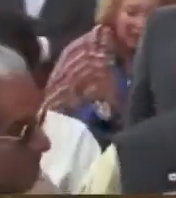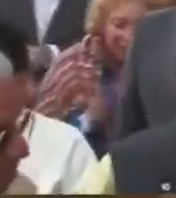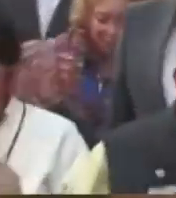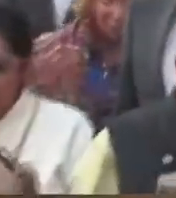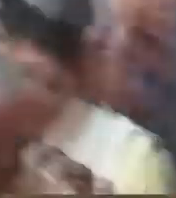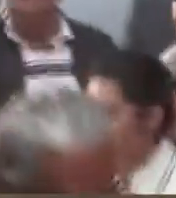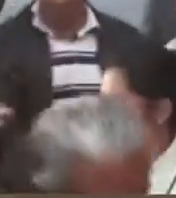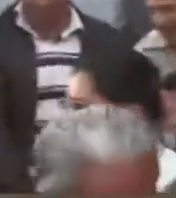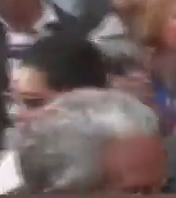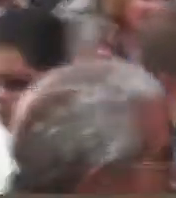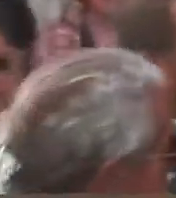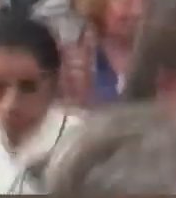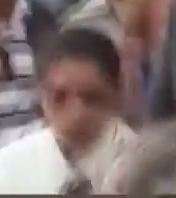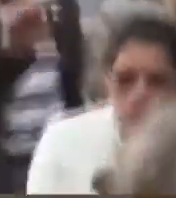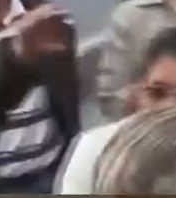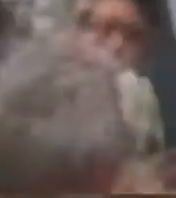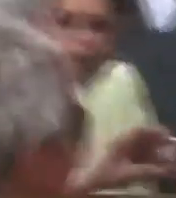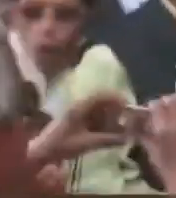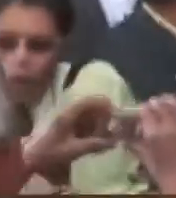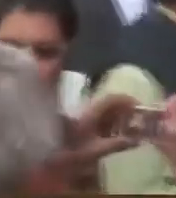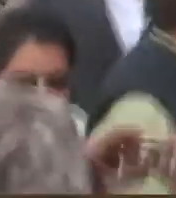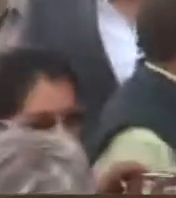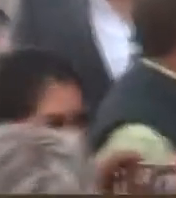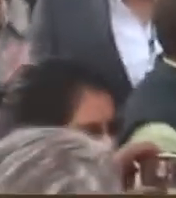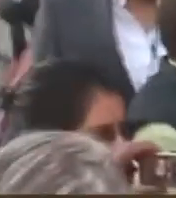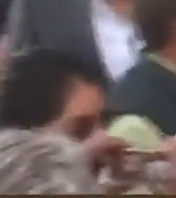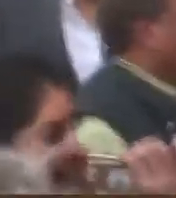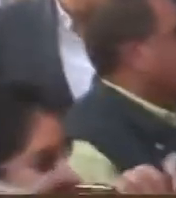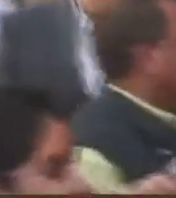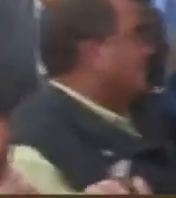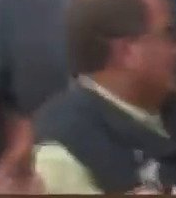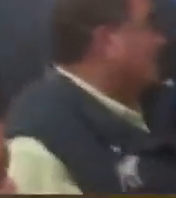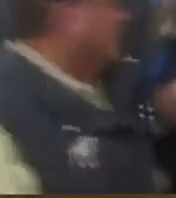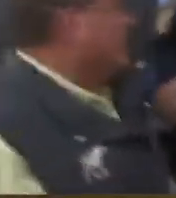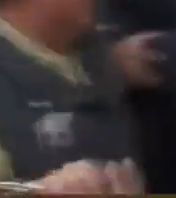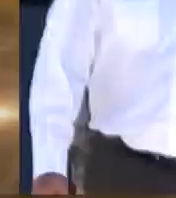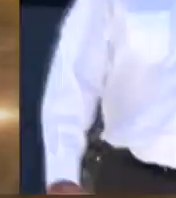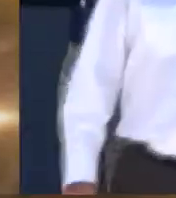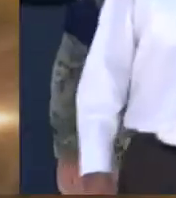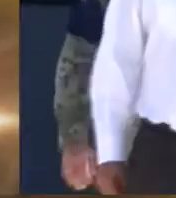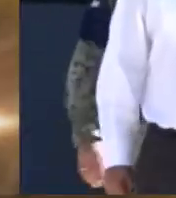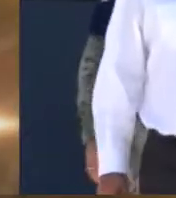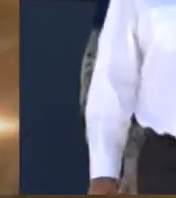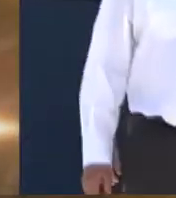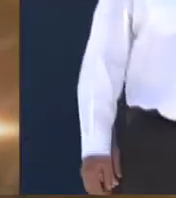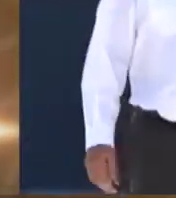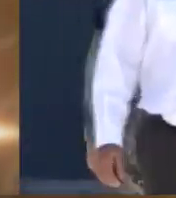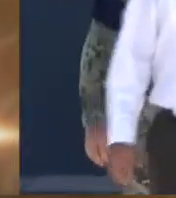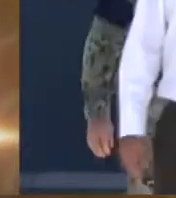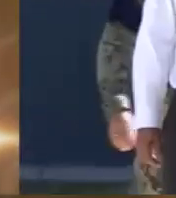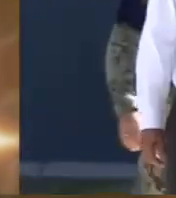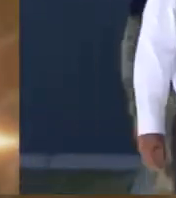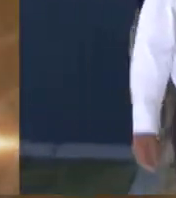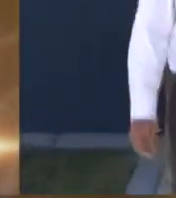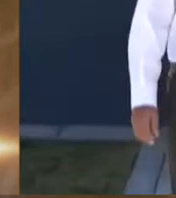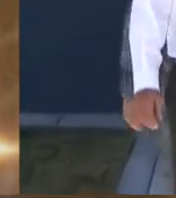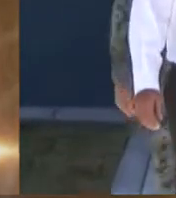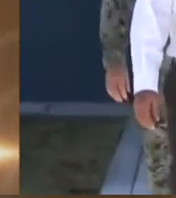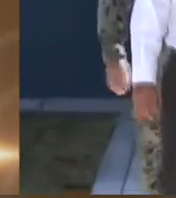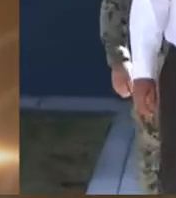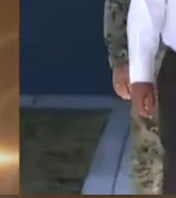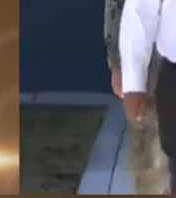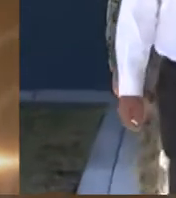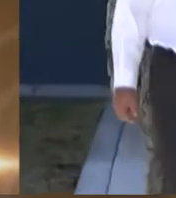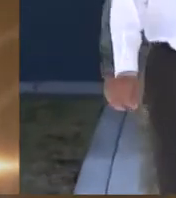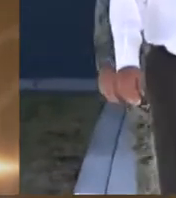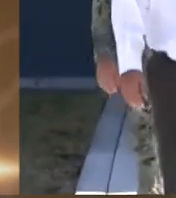padece hipertensión. Además, sufrió un infarto en el 2013 y aunque se ejercita constantemente, no deja de estar en peligro de que